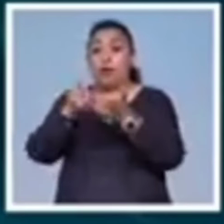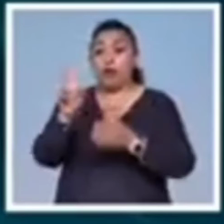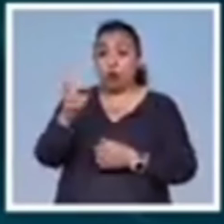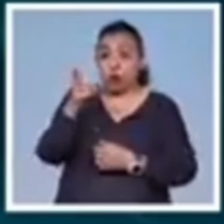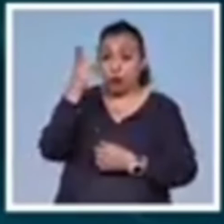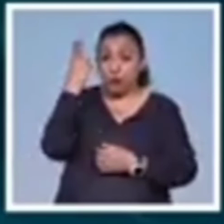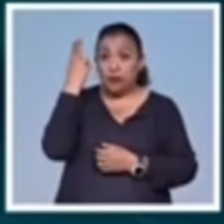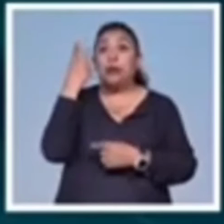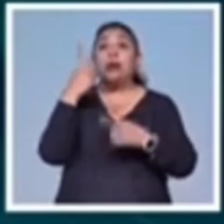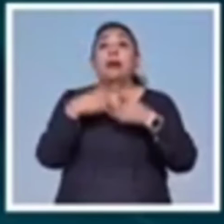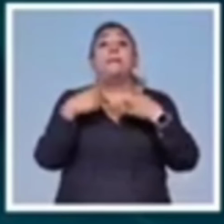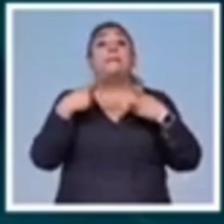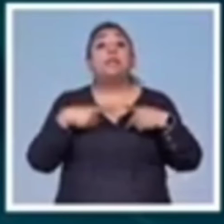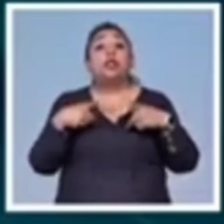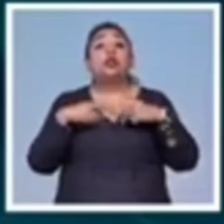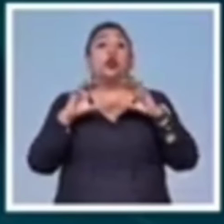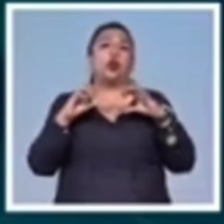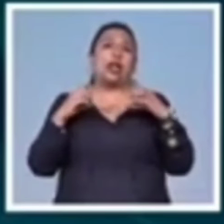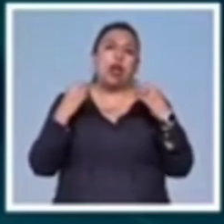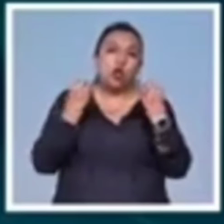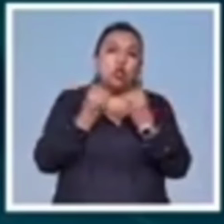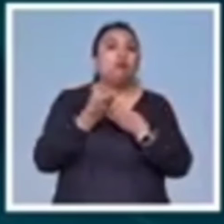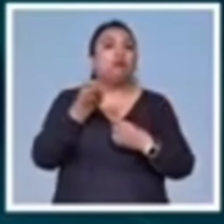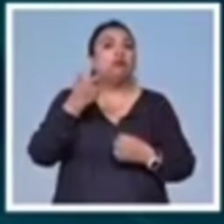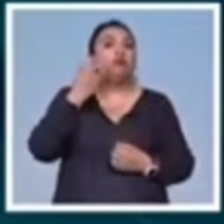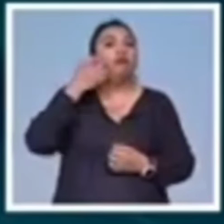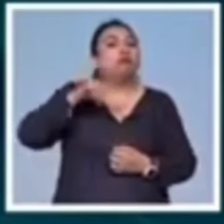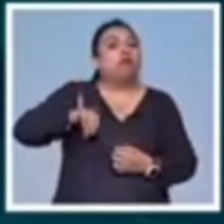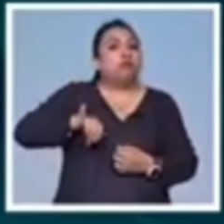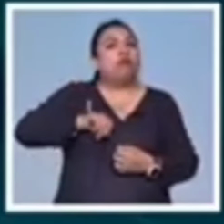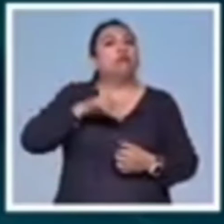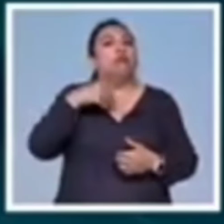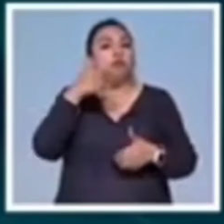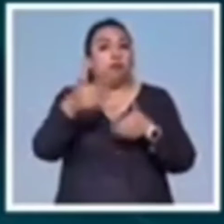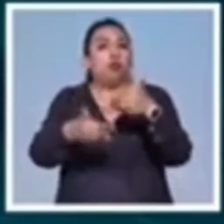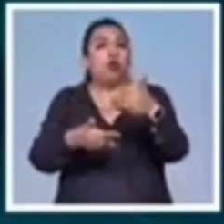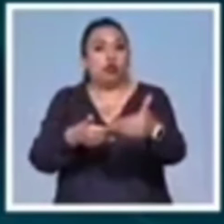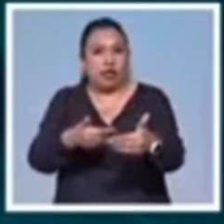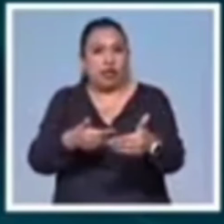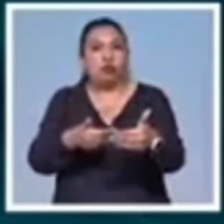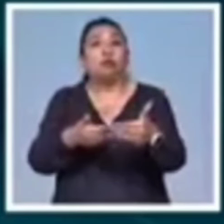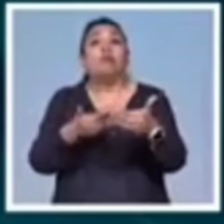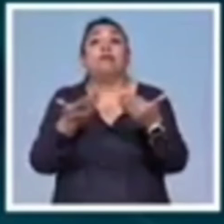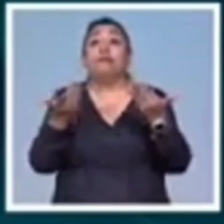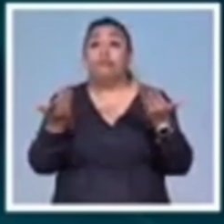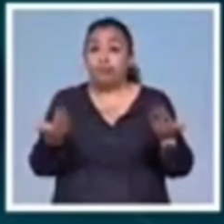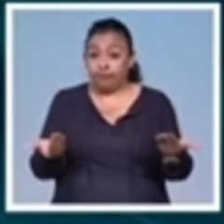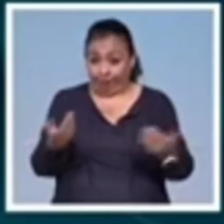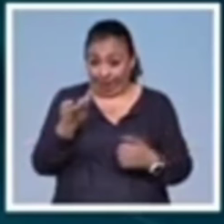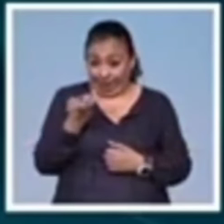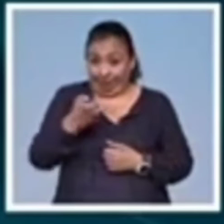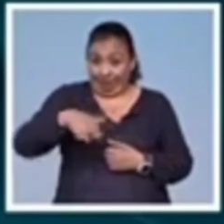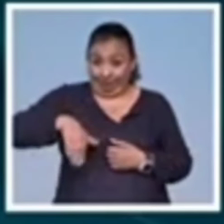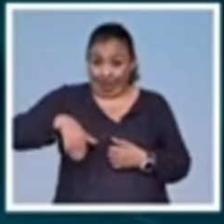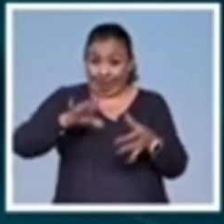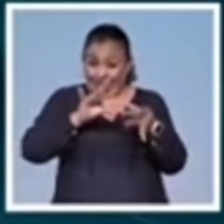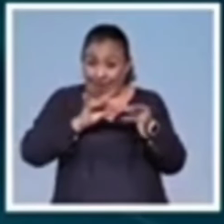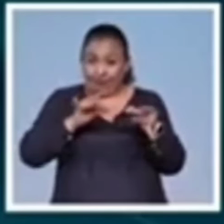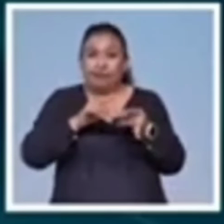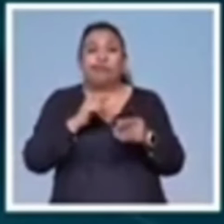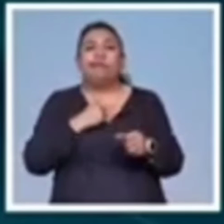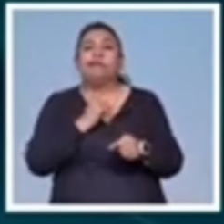universitarios y de personas y organizaciones interesadas en este proceso. Con este ejercicio